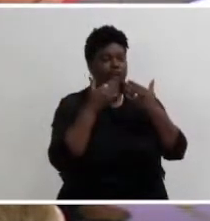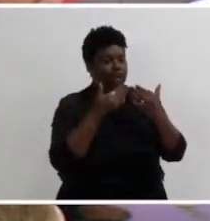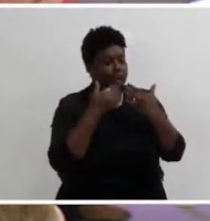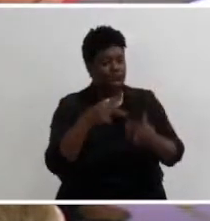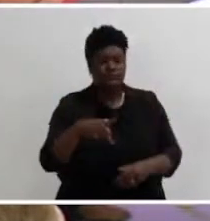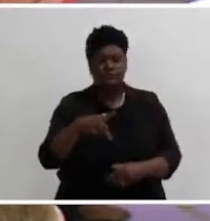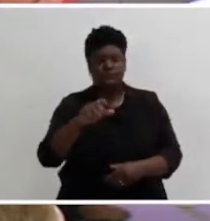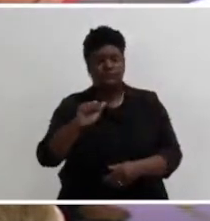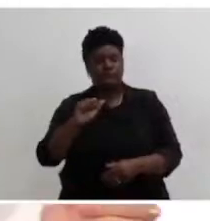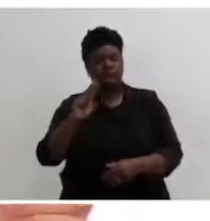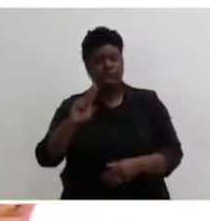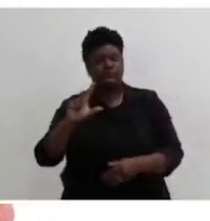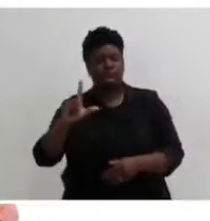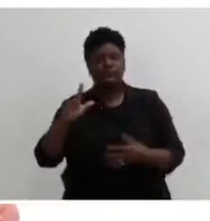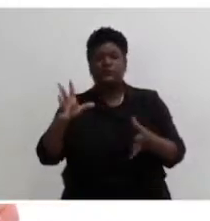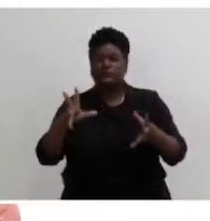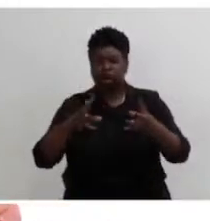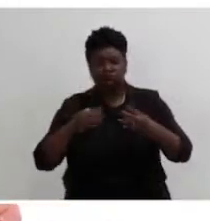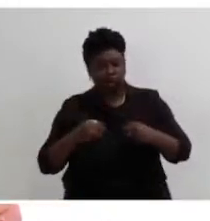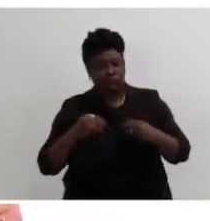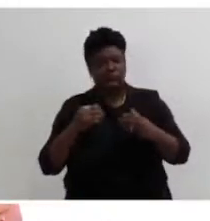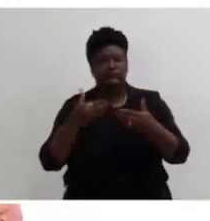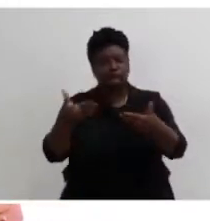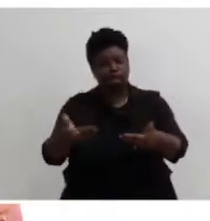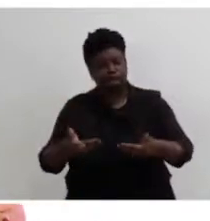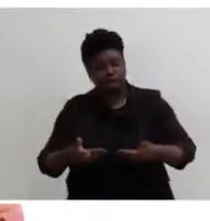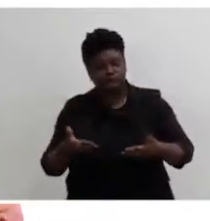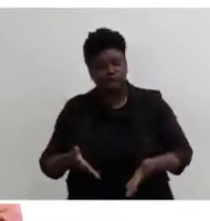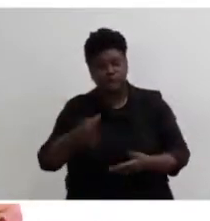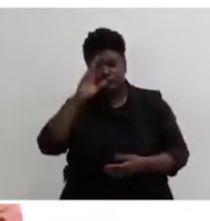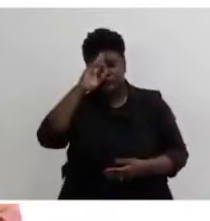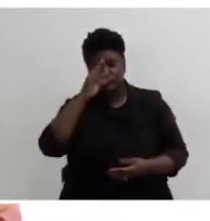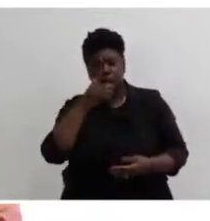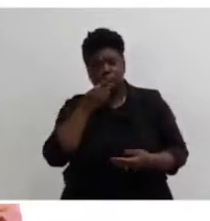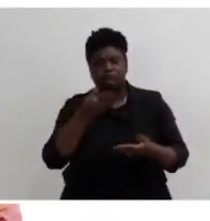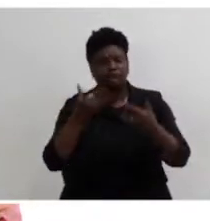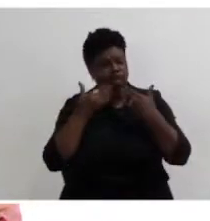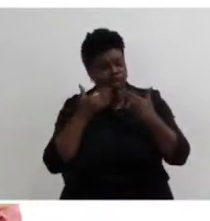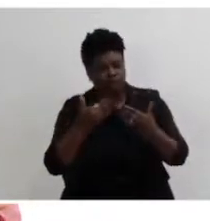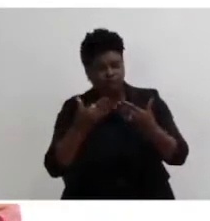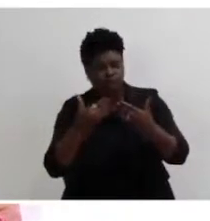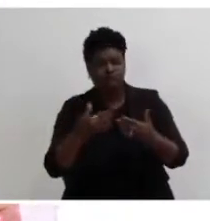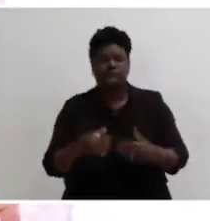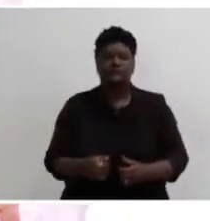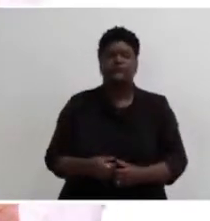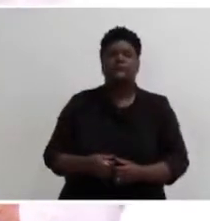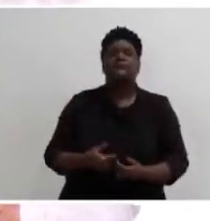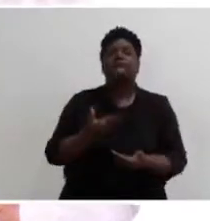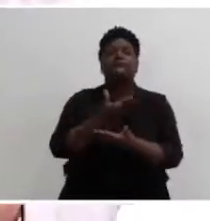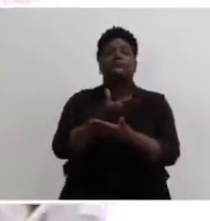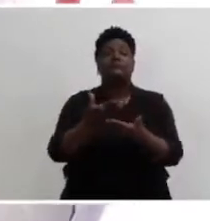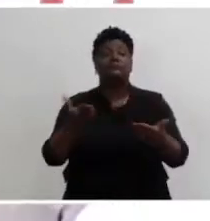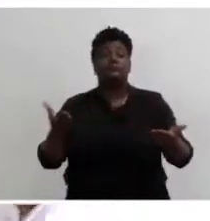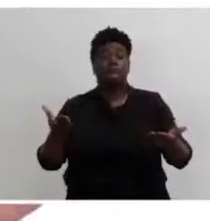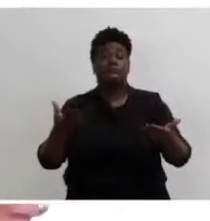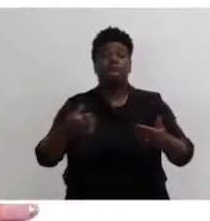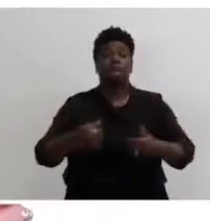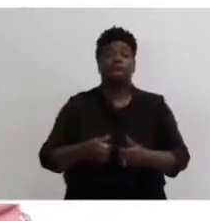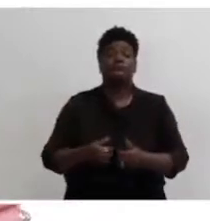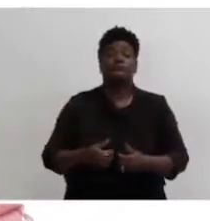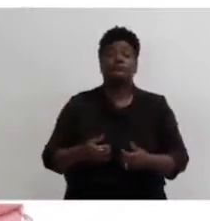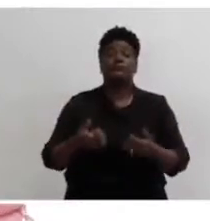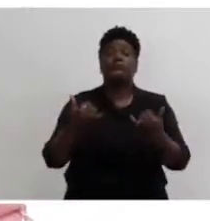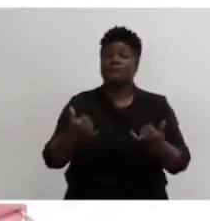Paul, y a su esposa por estar aquí con nosotros en la República Dominicana. Señoras y señores, estamos ante